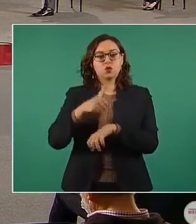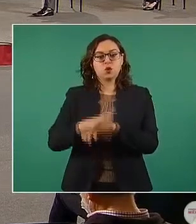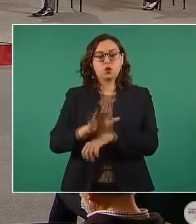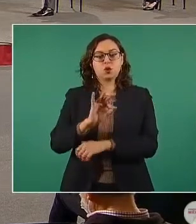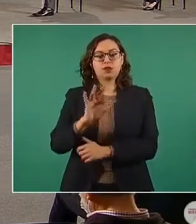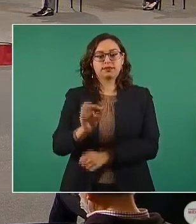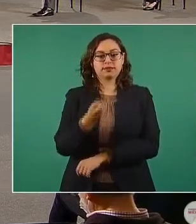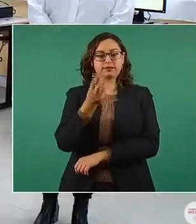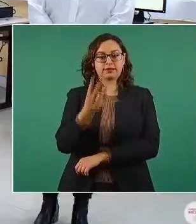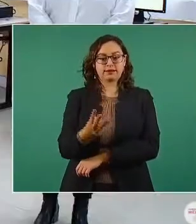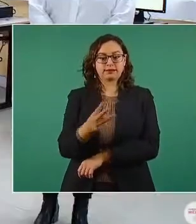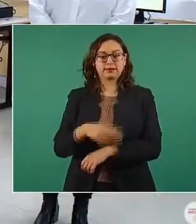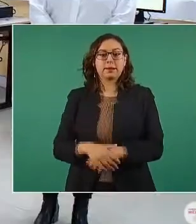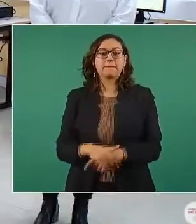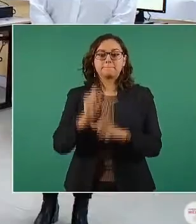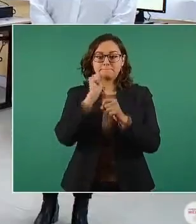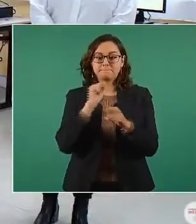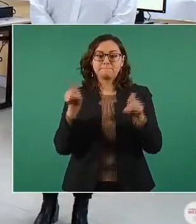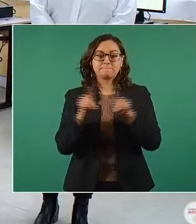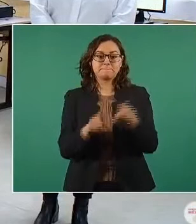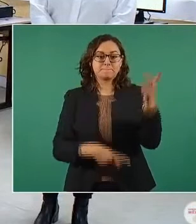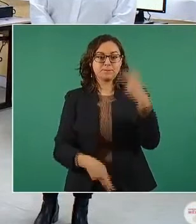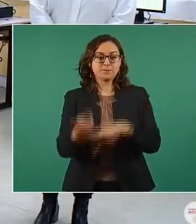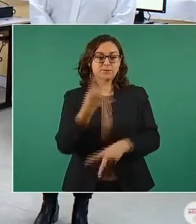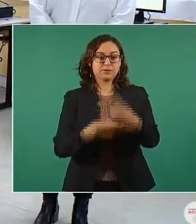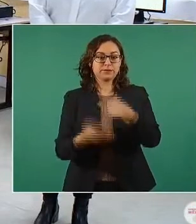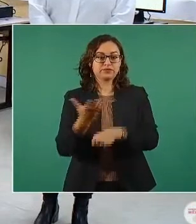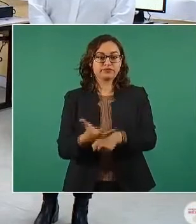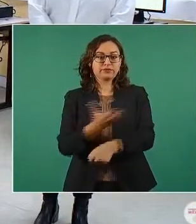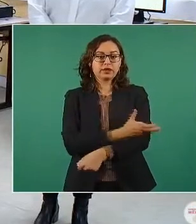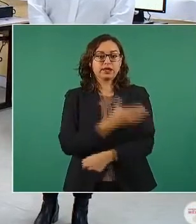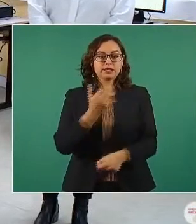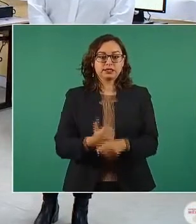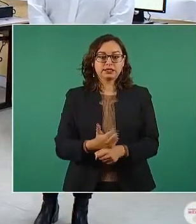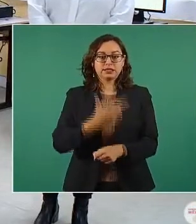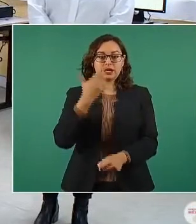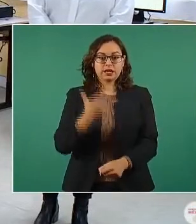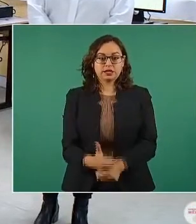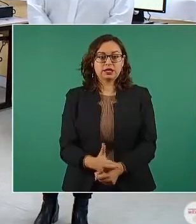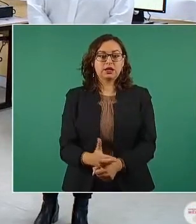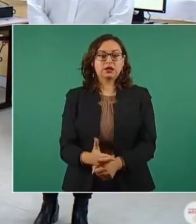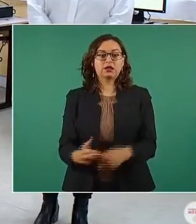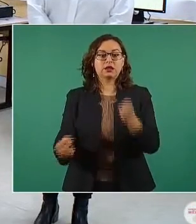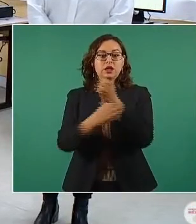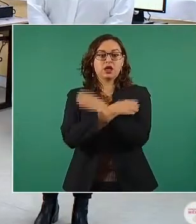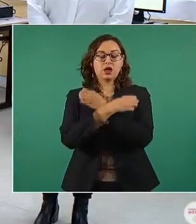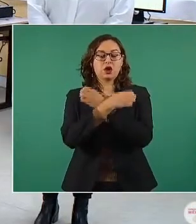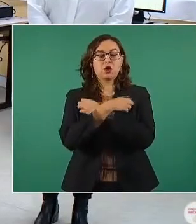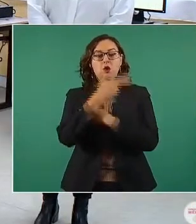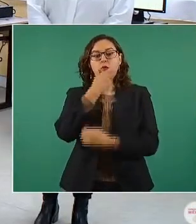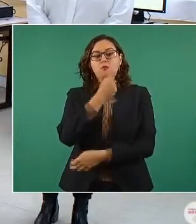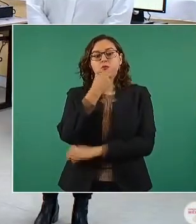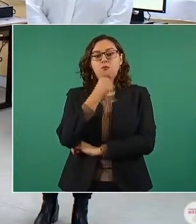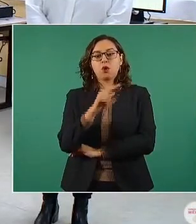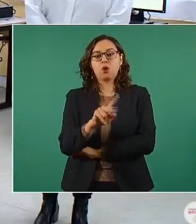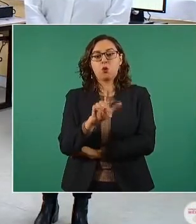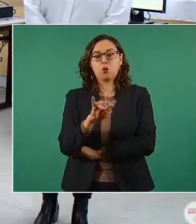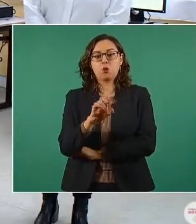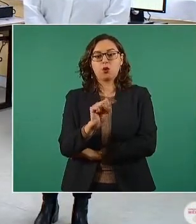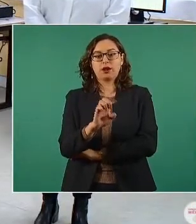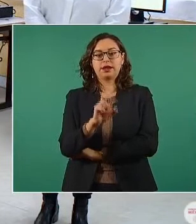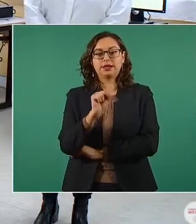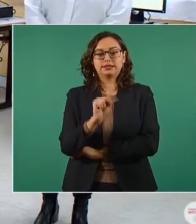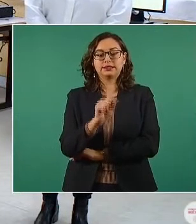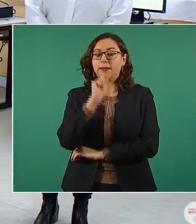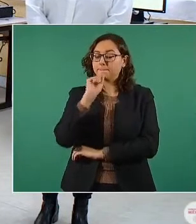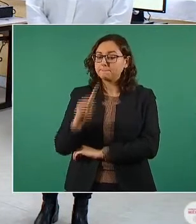estado. También nos encontramos con el secretario de Educación del Estado, Ulises Reyes, y con la compañera Pamela